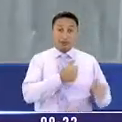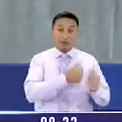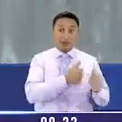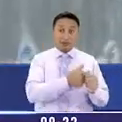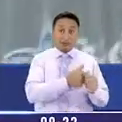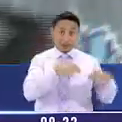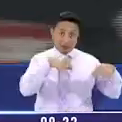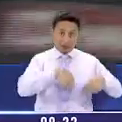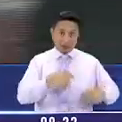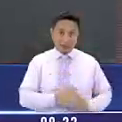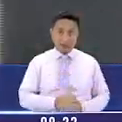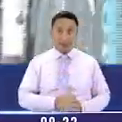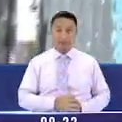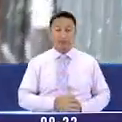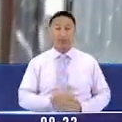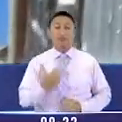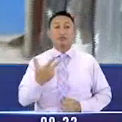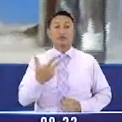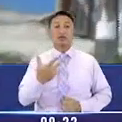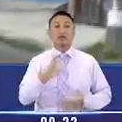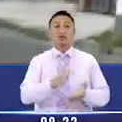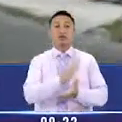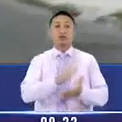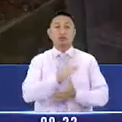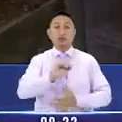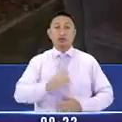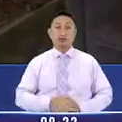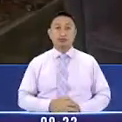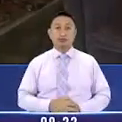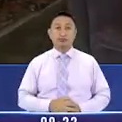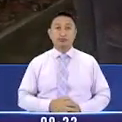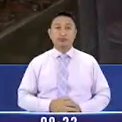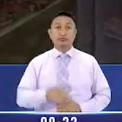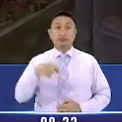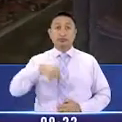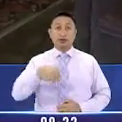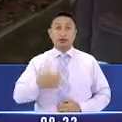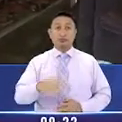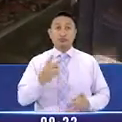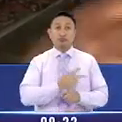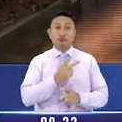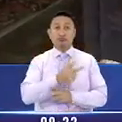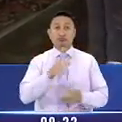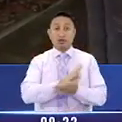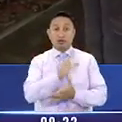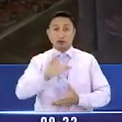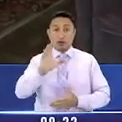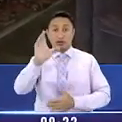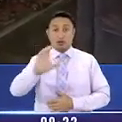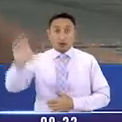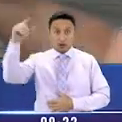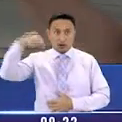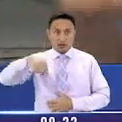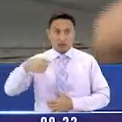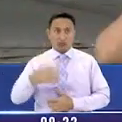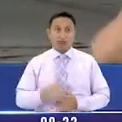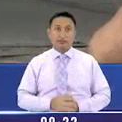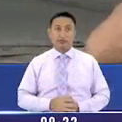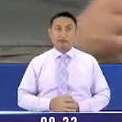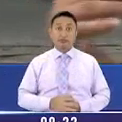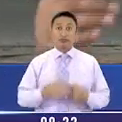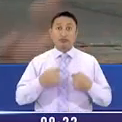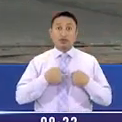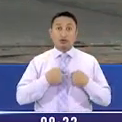quedan 3 instituciones educativas. Es un bastante peligro por las escuelas, los colegios y todo. Incluso yo también he sido